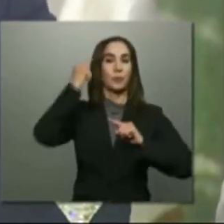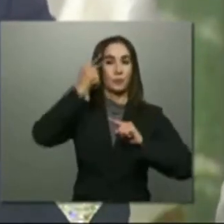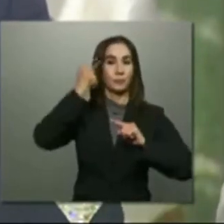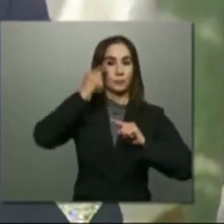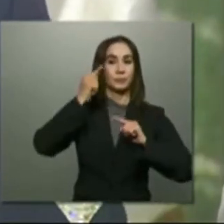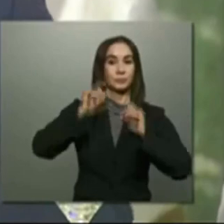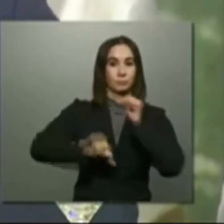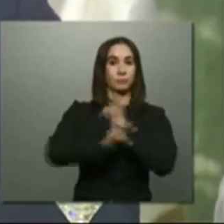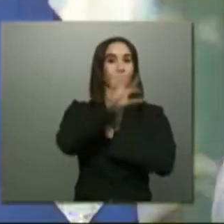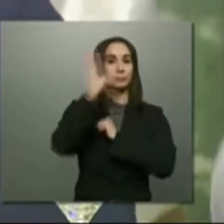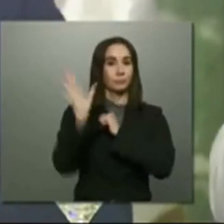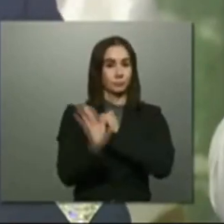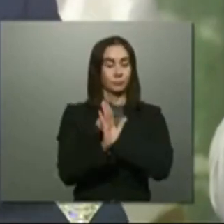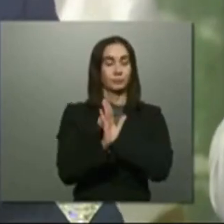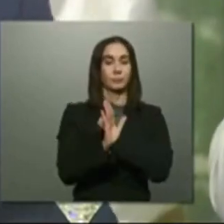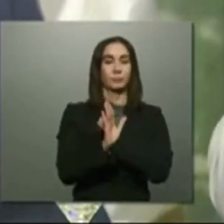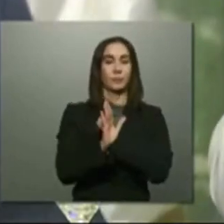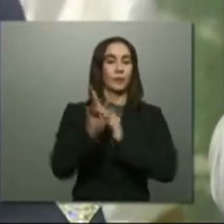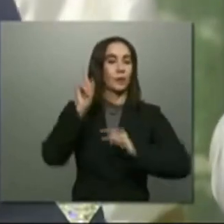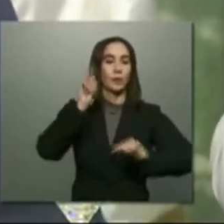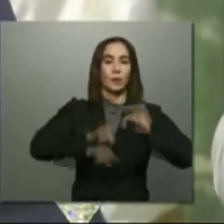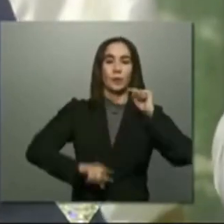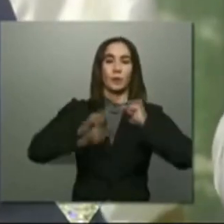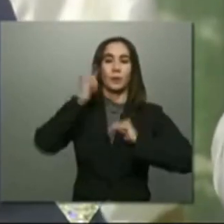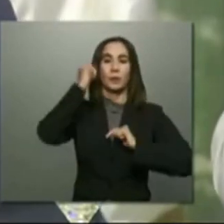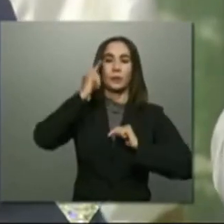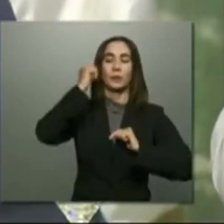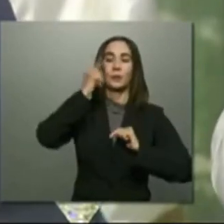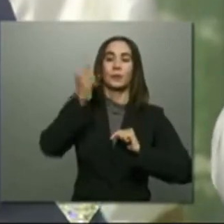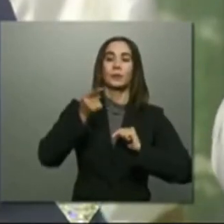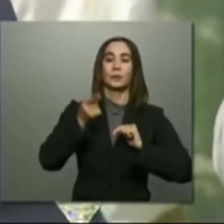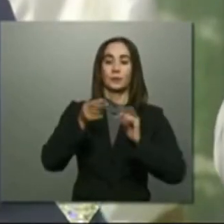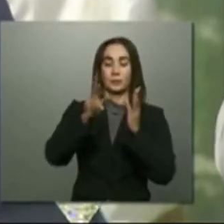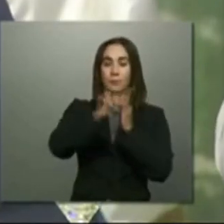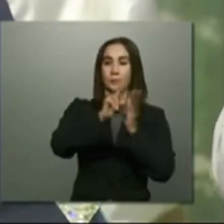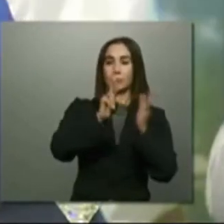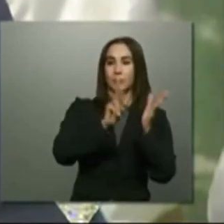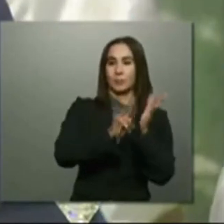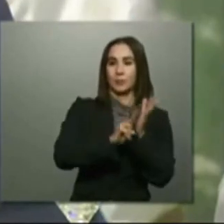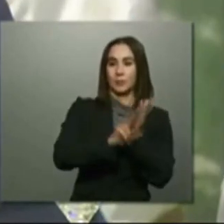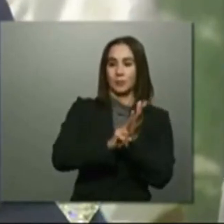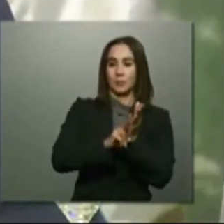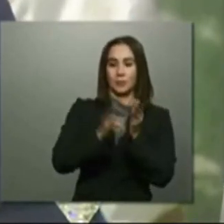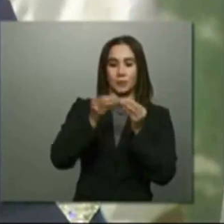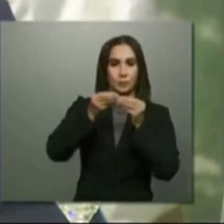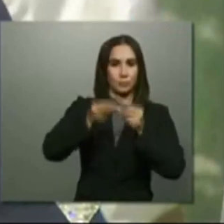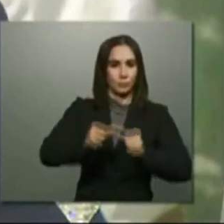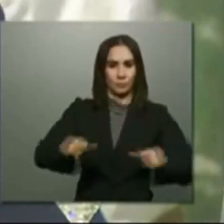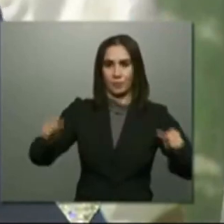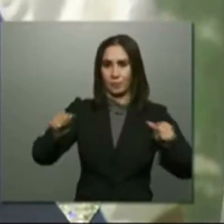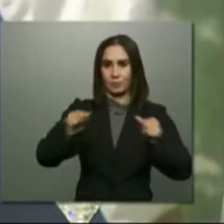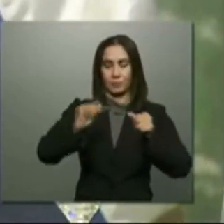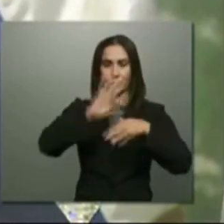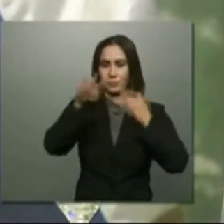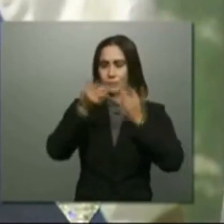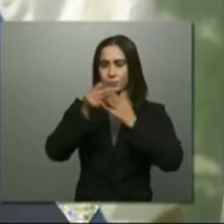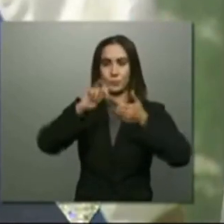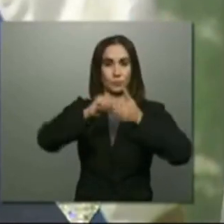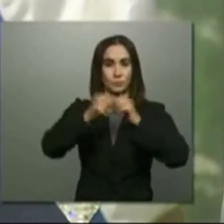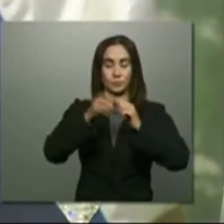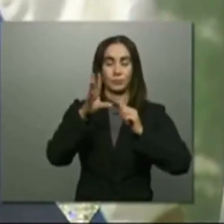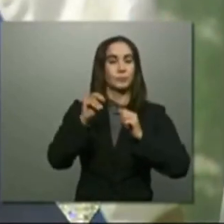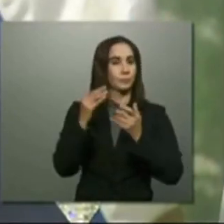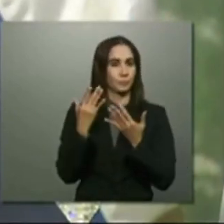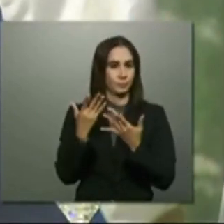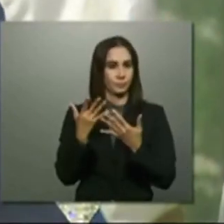disparos. ¿Saben lo que significa eso? O sea, el nivel de discrecionalidad y de